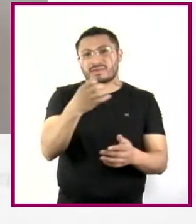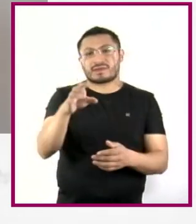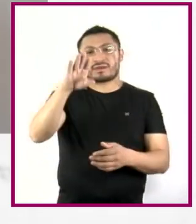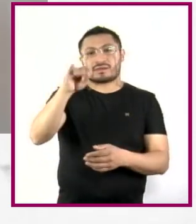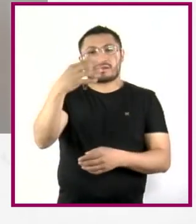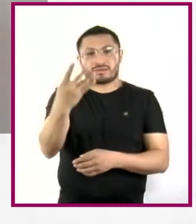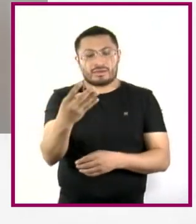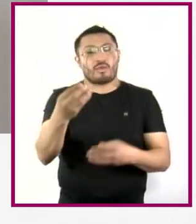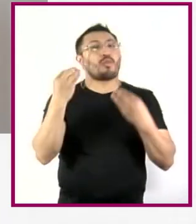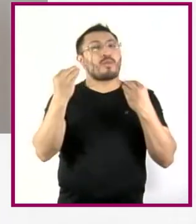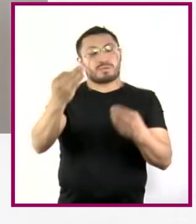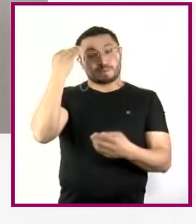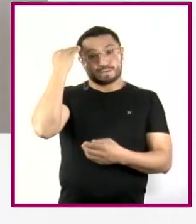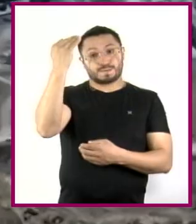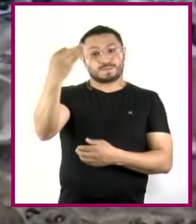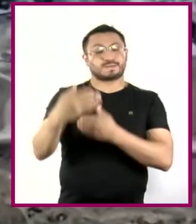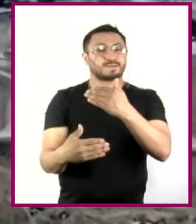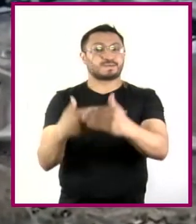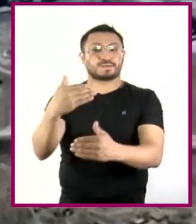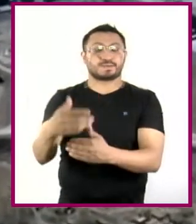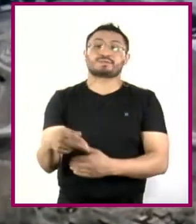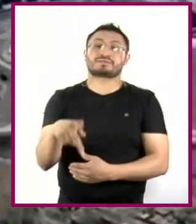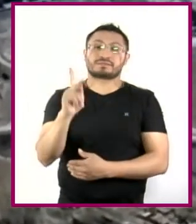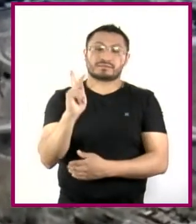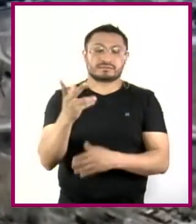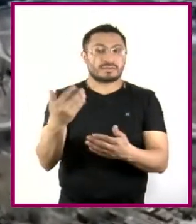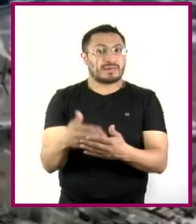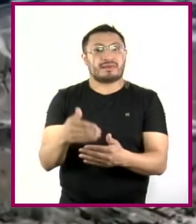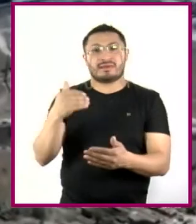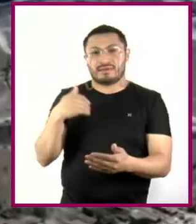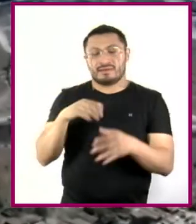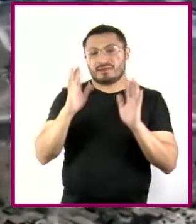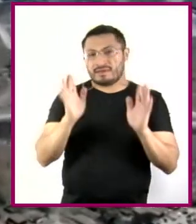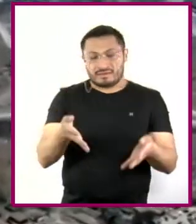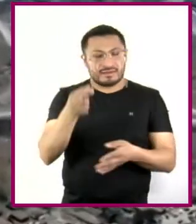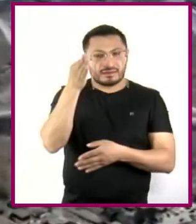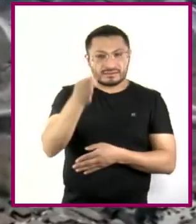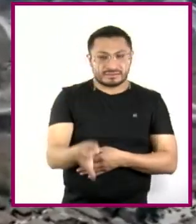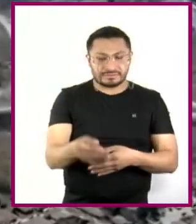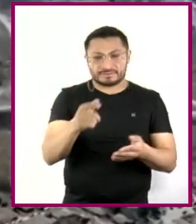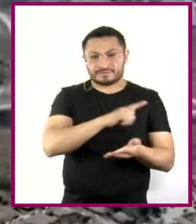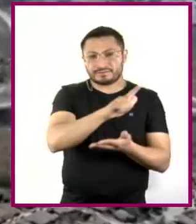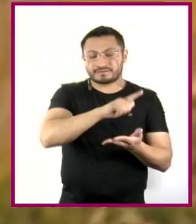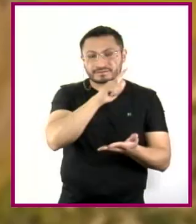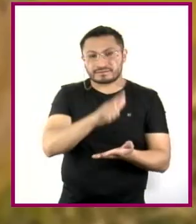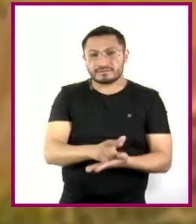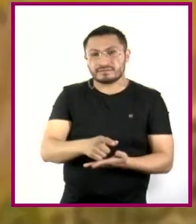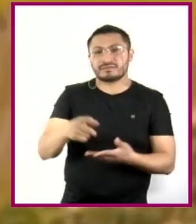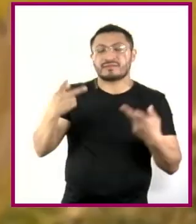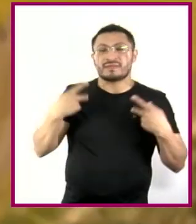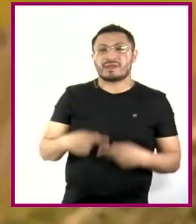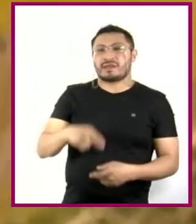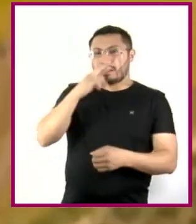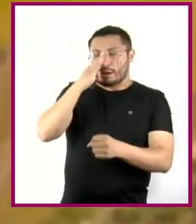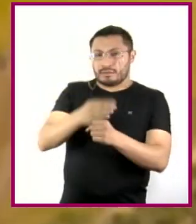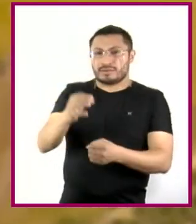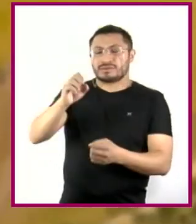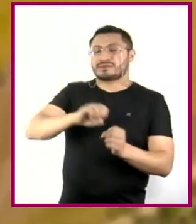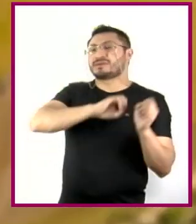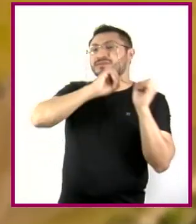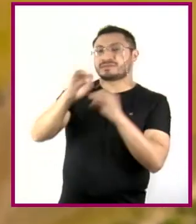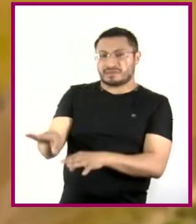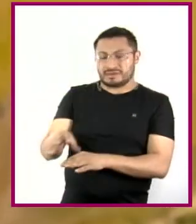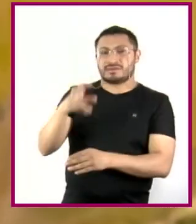1994, es decir, mucho después, pero desde antes adopta ya el principio Quien contamina paga, que realmente lo que